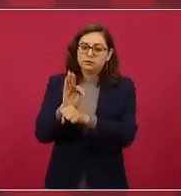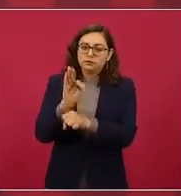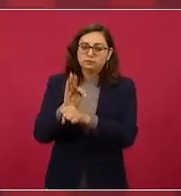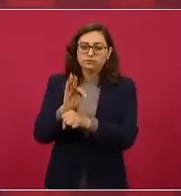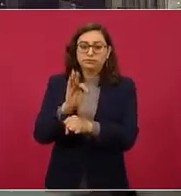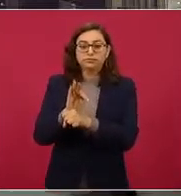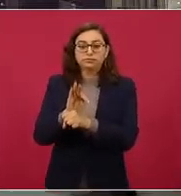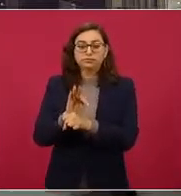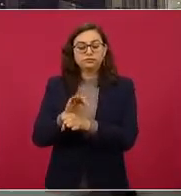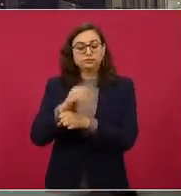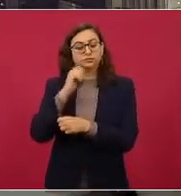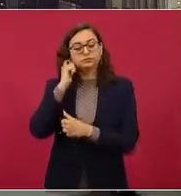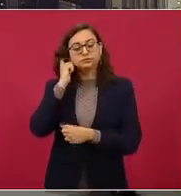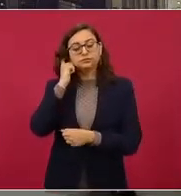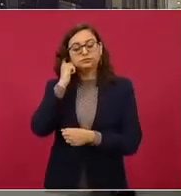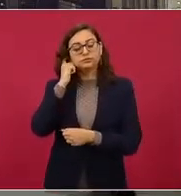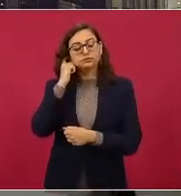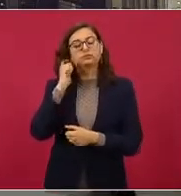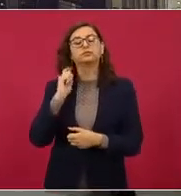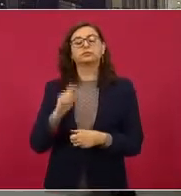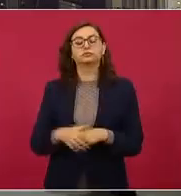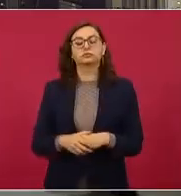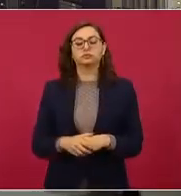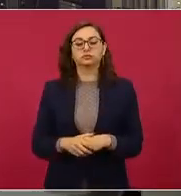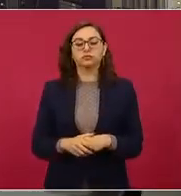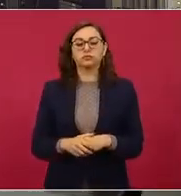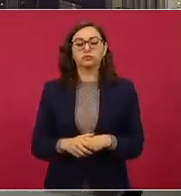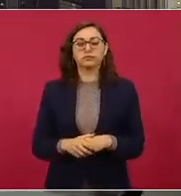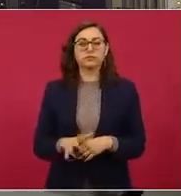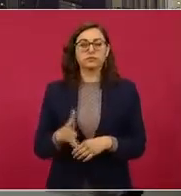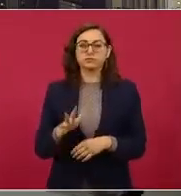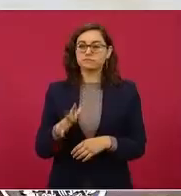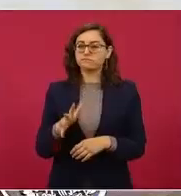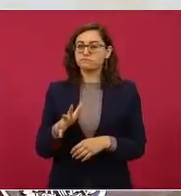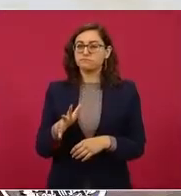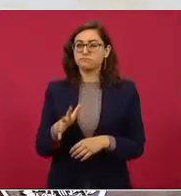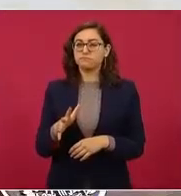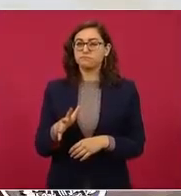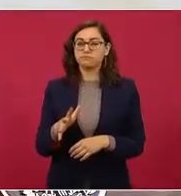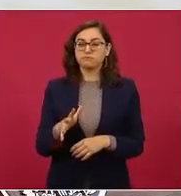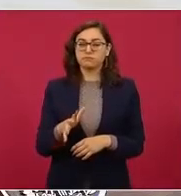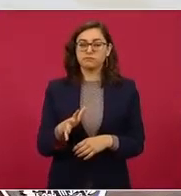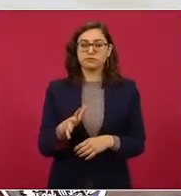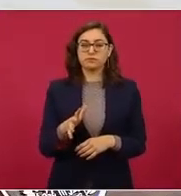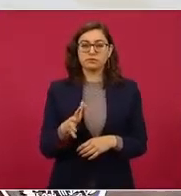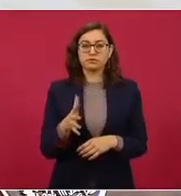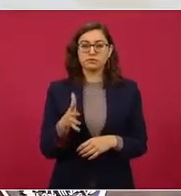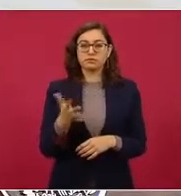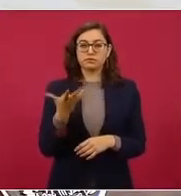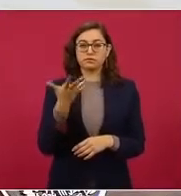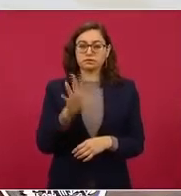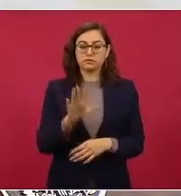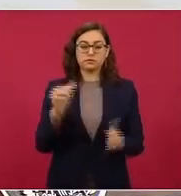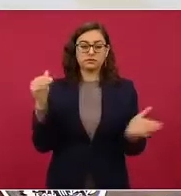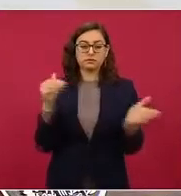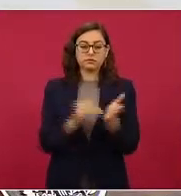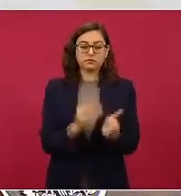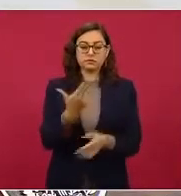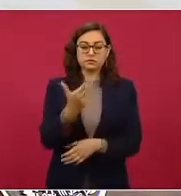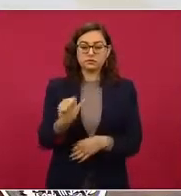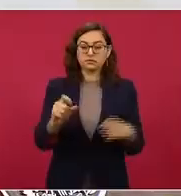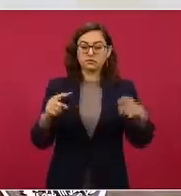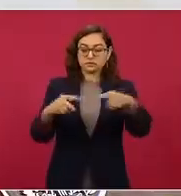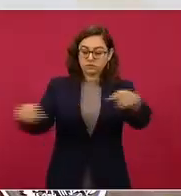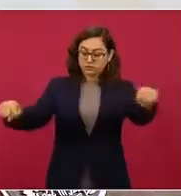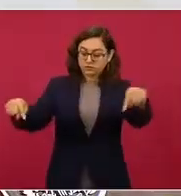No tengo el dato, pero deben de ser más de 10,000 hectáreas.